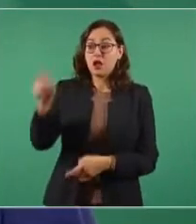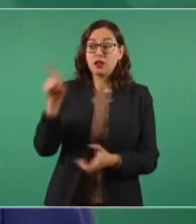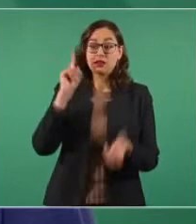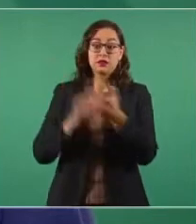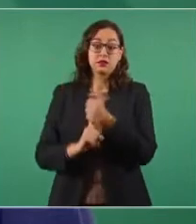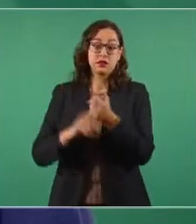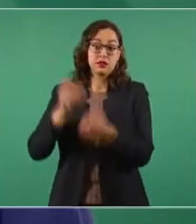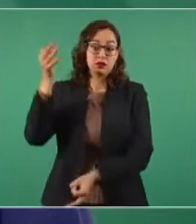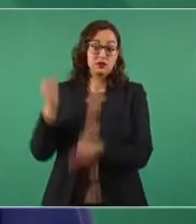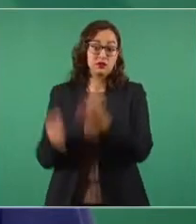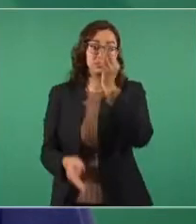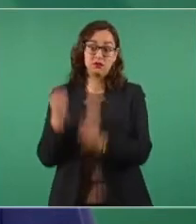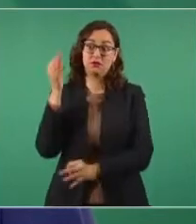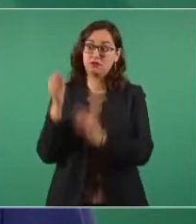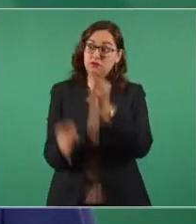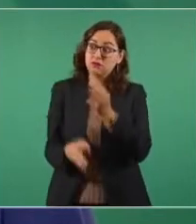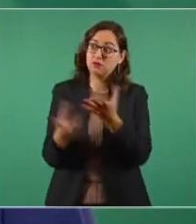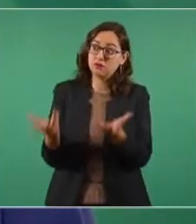tiempo